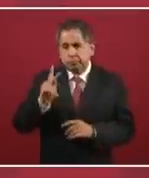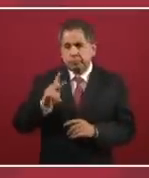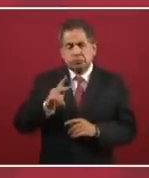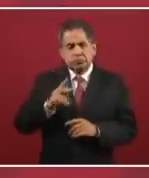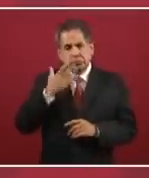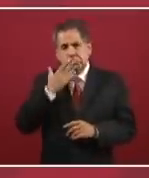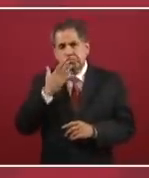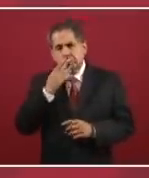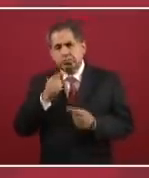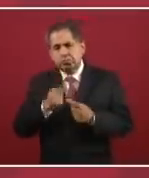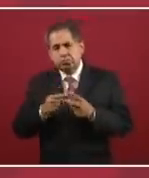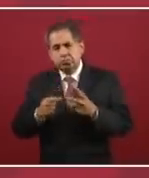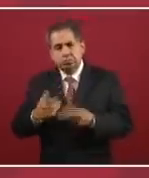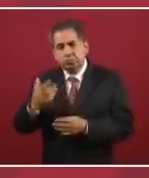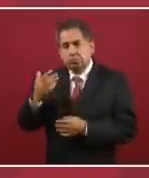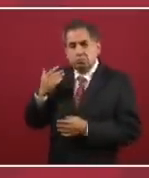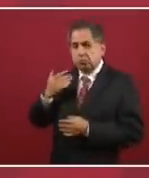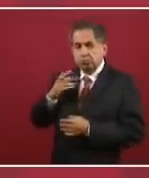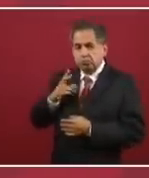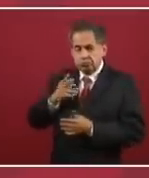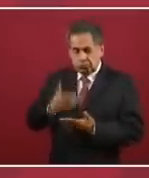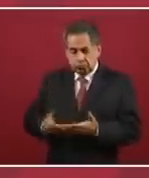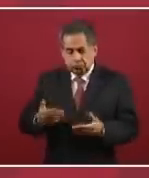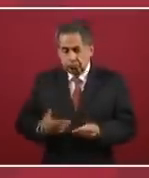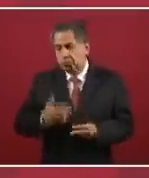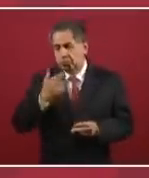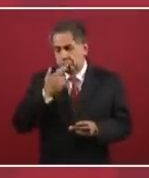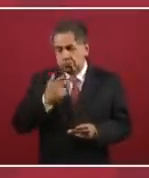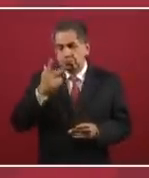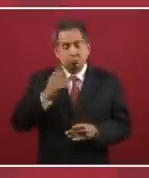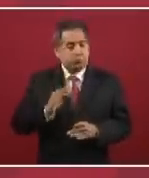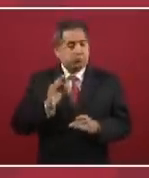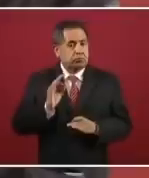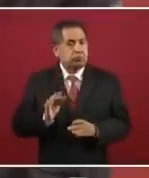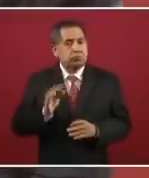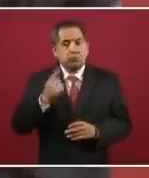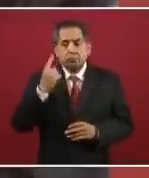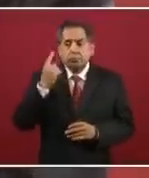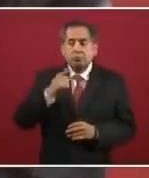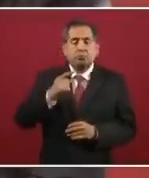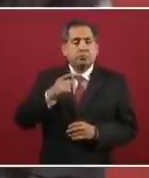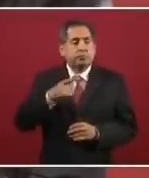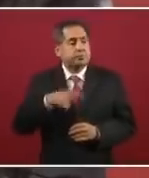condiciones inmejorables para que se